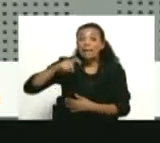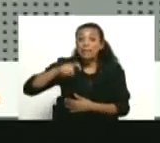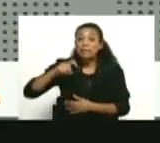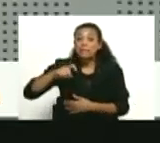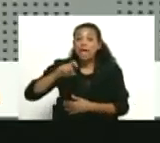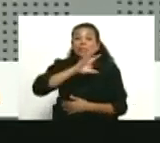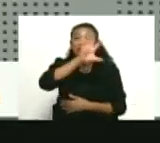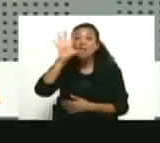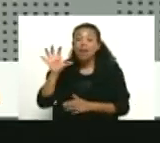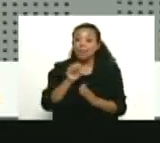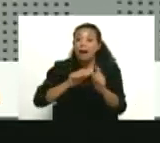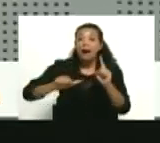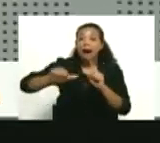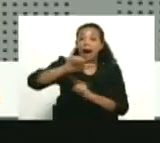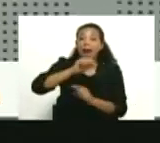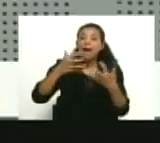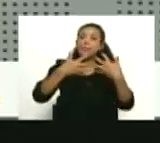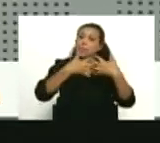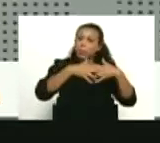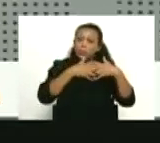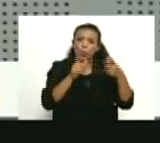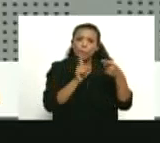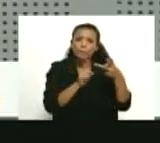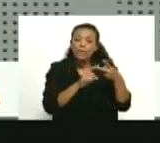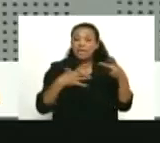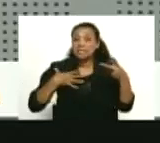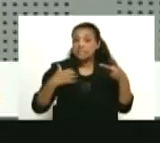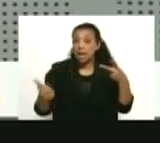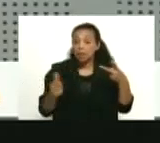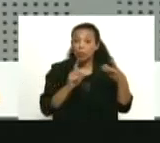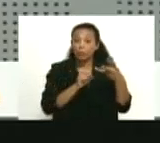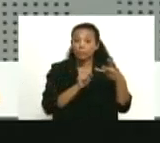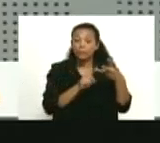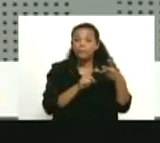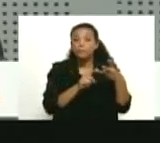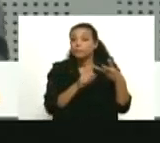en diferentes áreas: industrialización, salud,